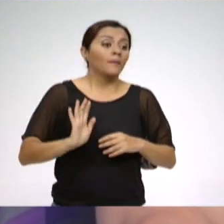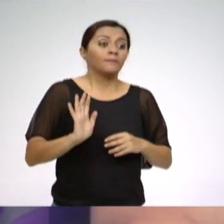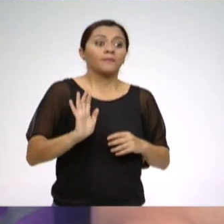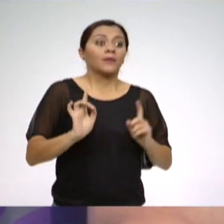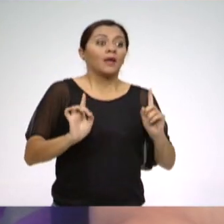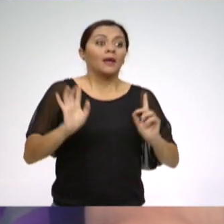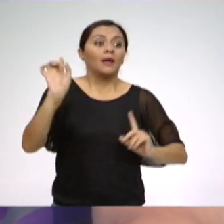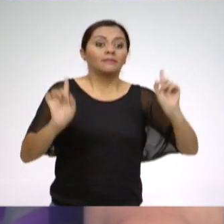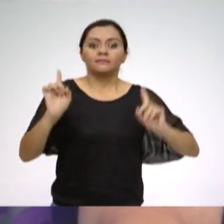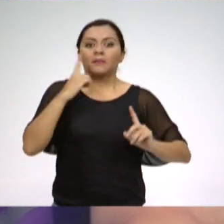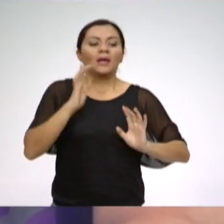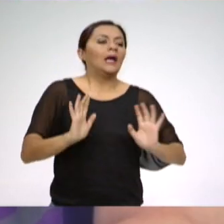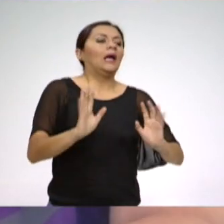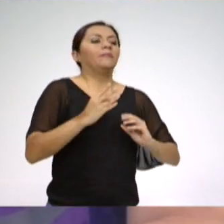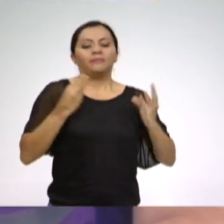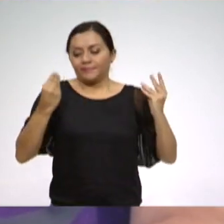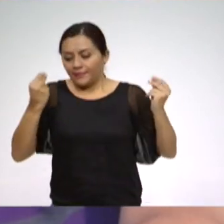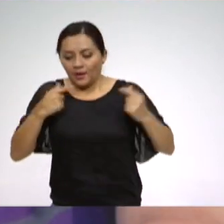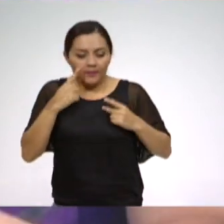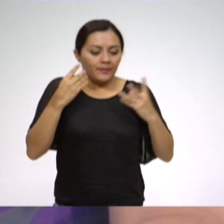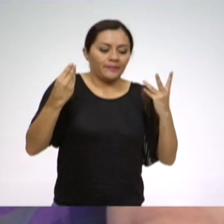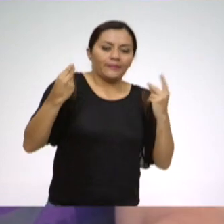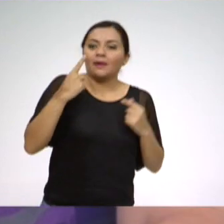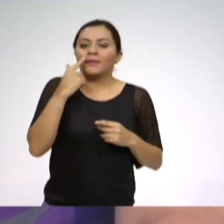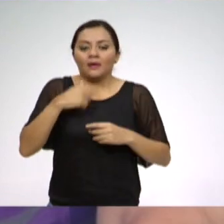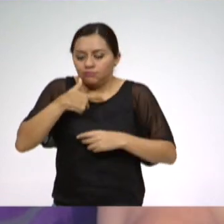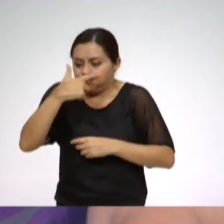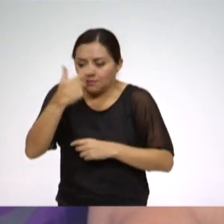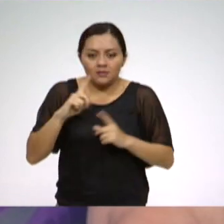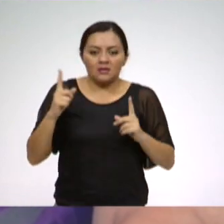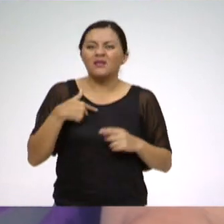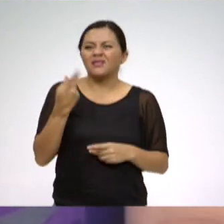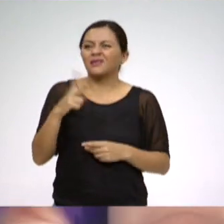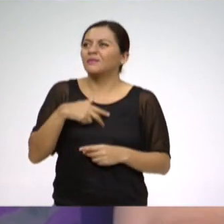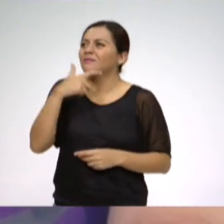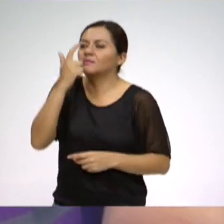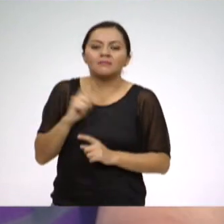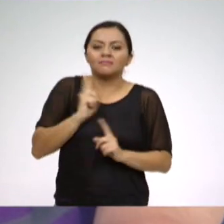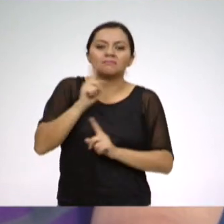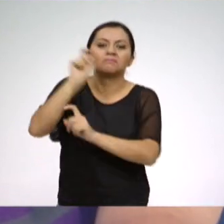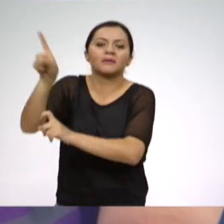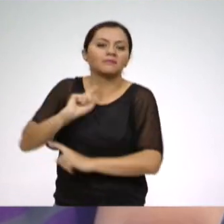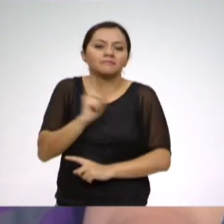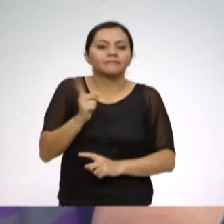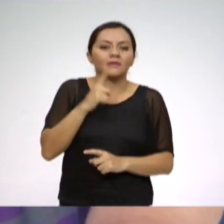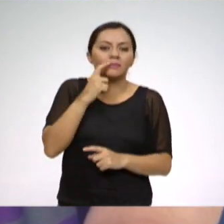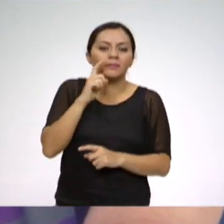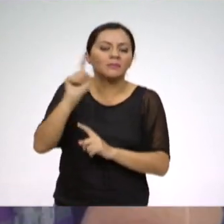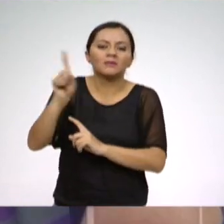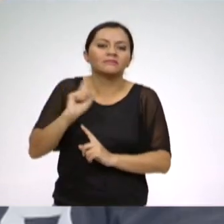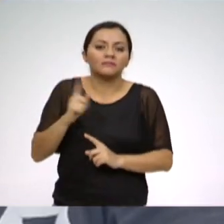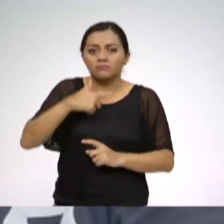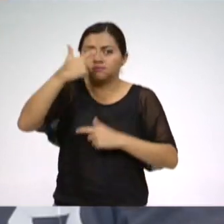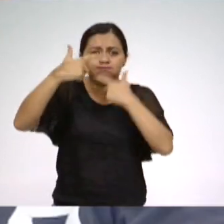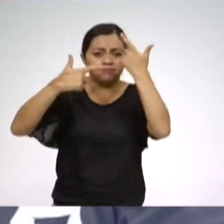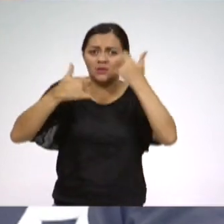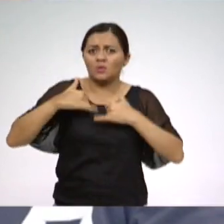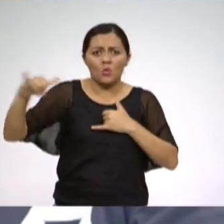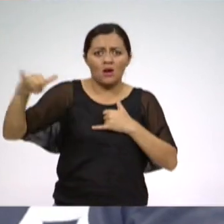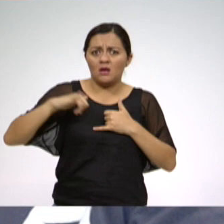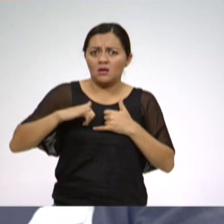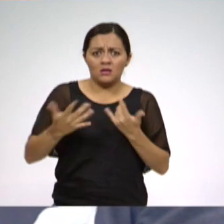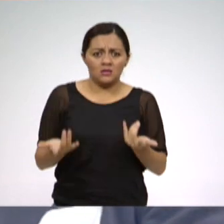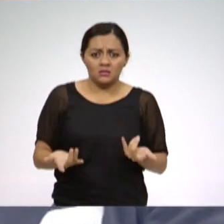no hablan tanto. Medio incómodo. O sea, se sienten incómodos y uno también se siente incómodo. Hablar con los papás sobre eso. El hecho de